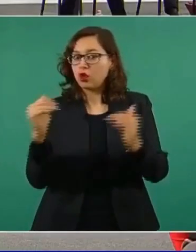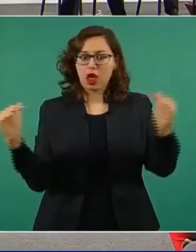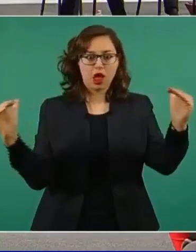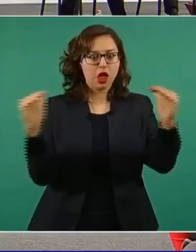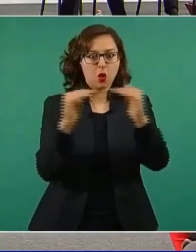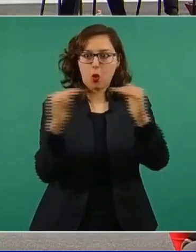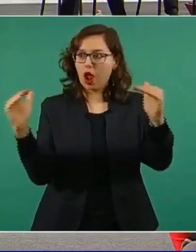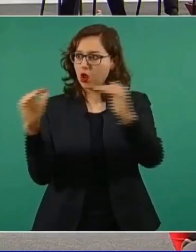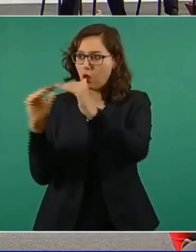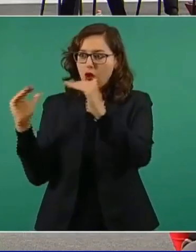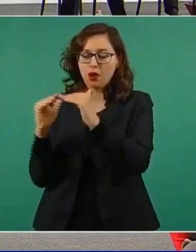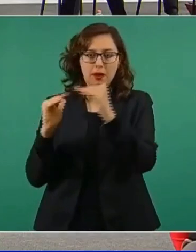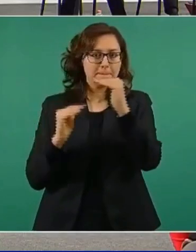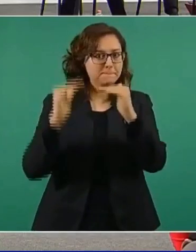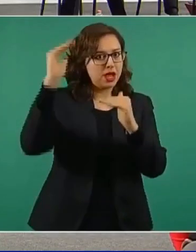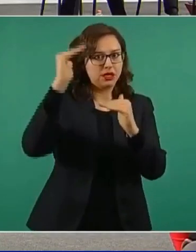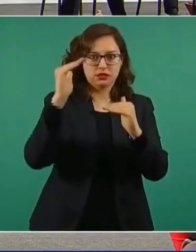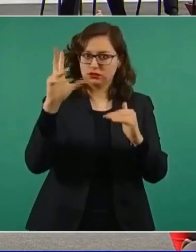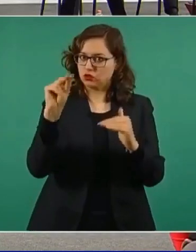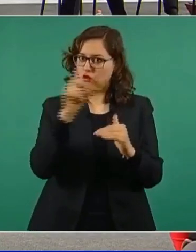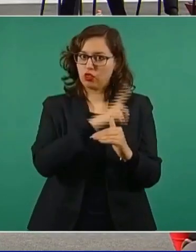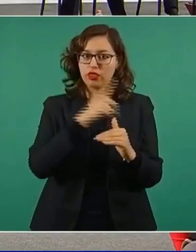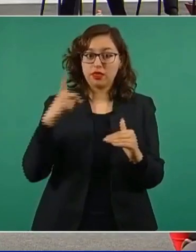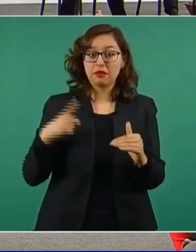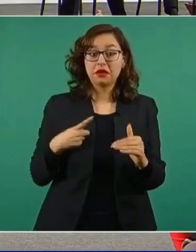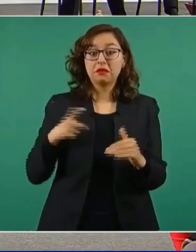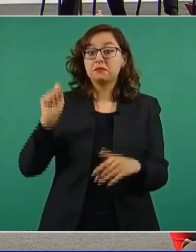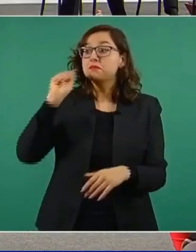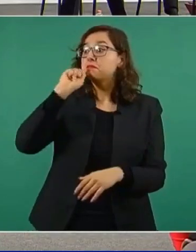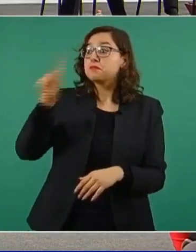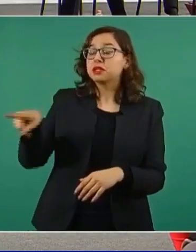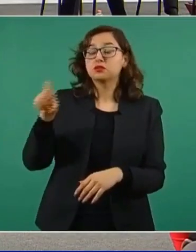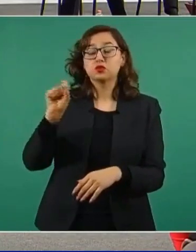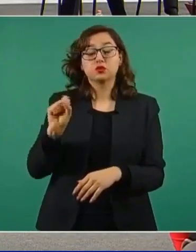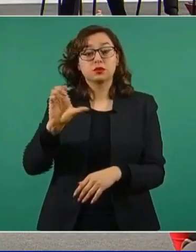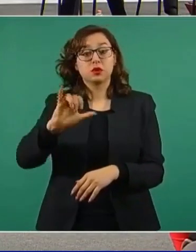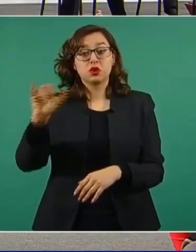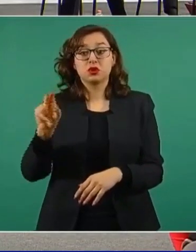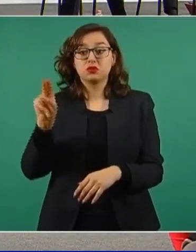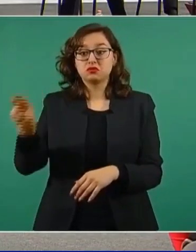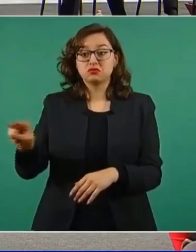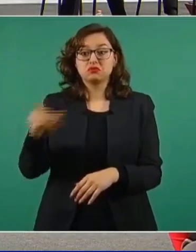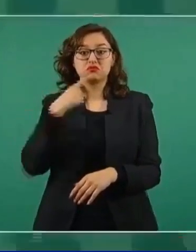y están ganando más que el presidente. ¿Ustedes creen que yo me voy a quedar callado